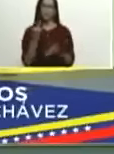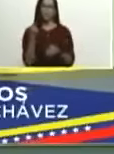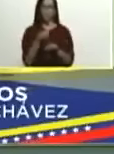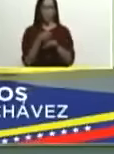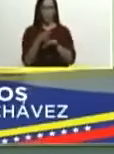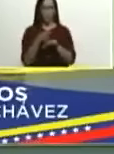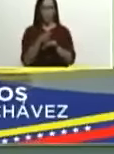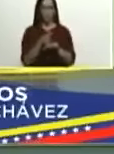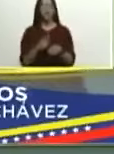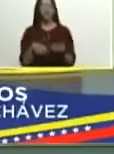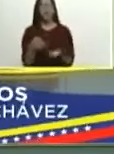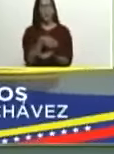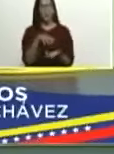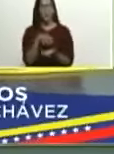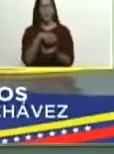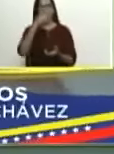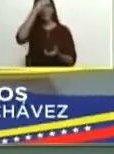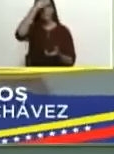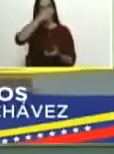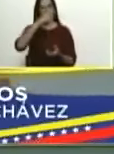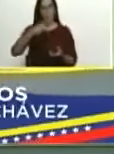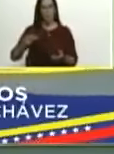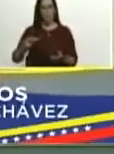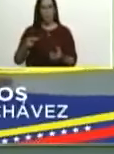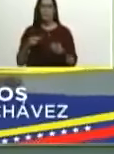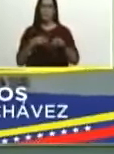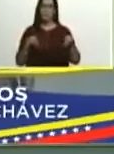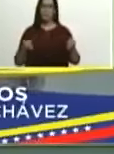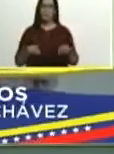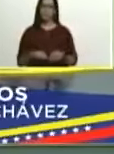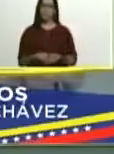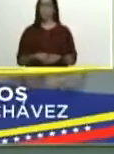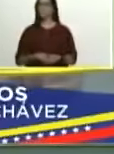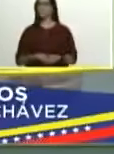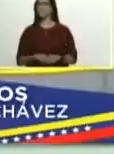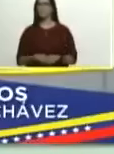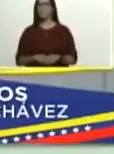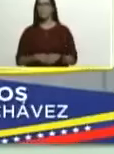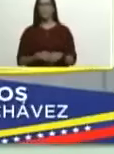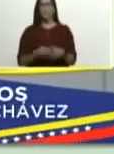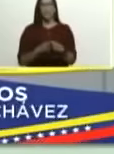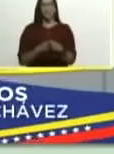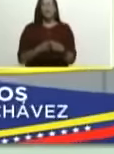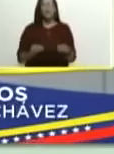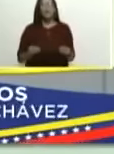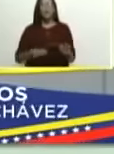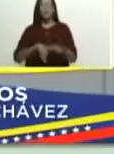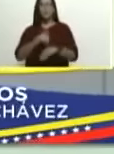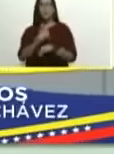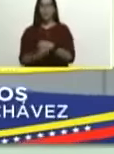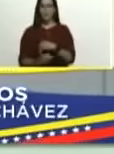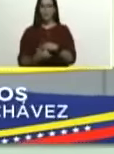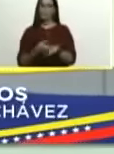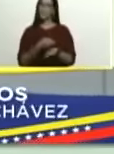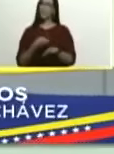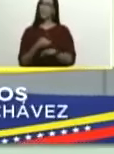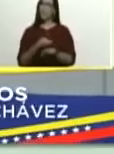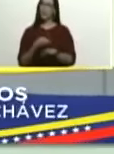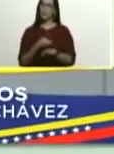gobierno a los problemas del pueblo en el territorio. Todos los planes de gobierno.